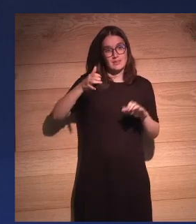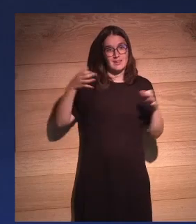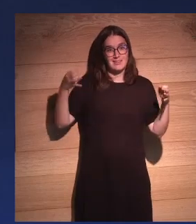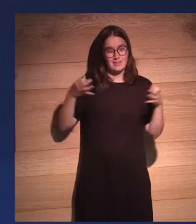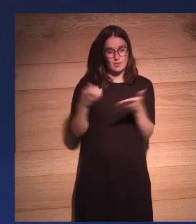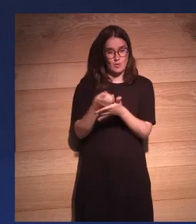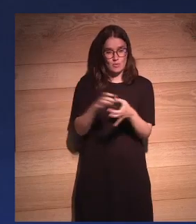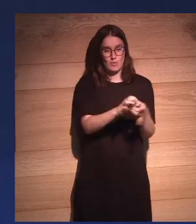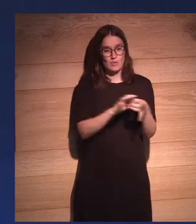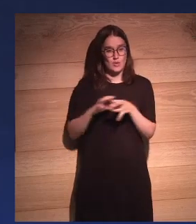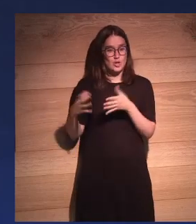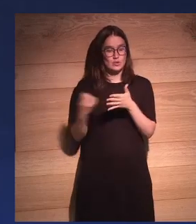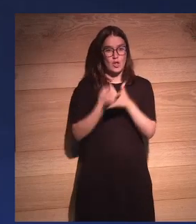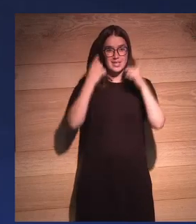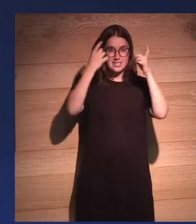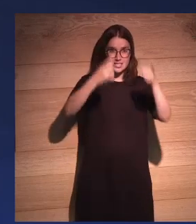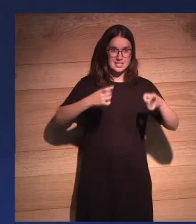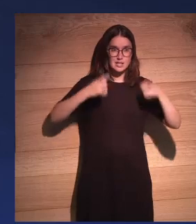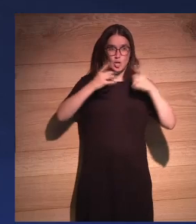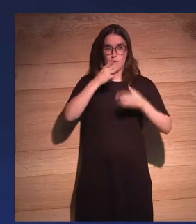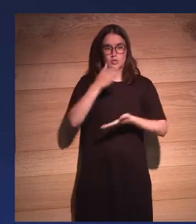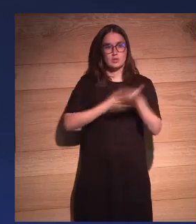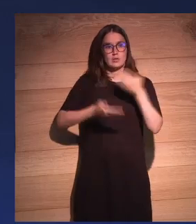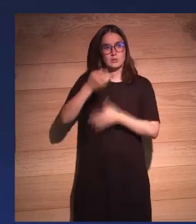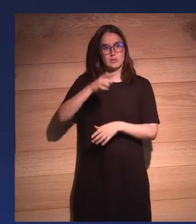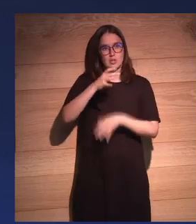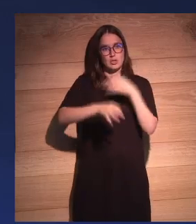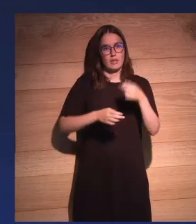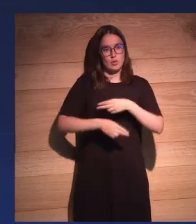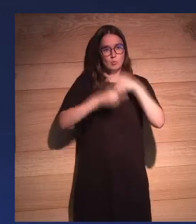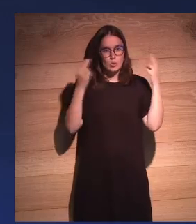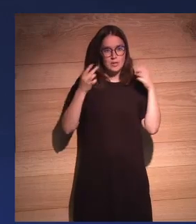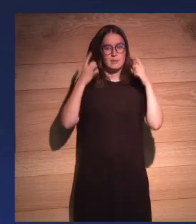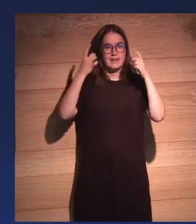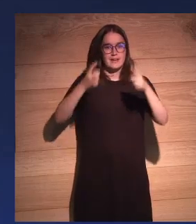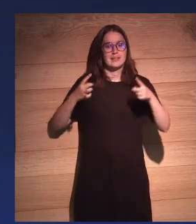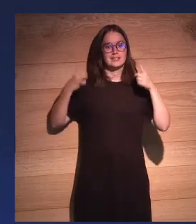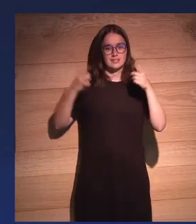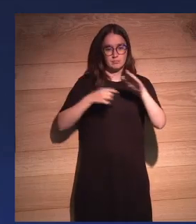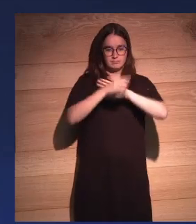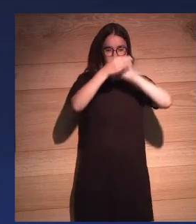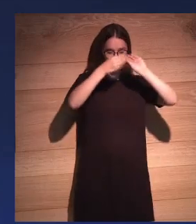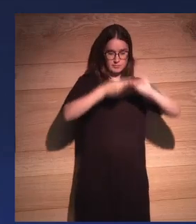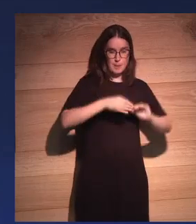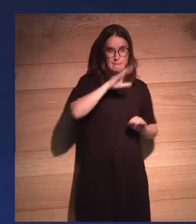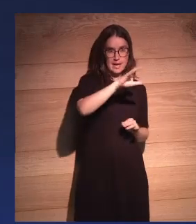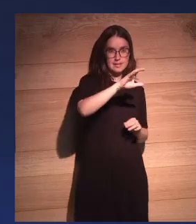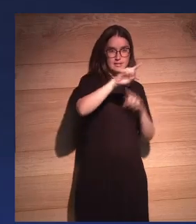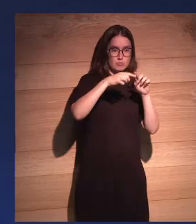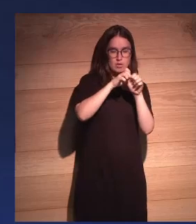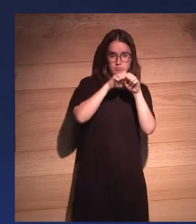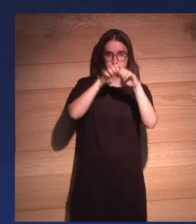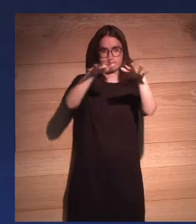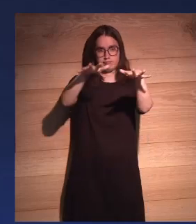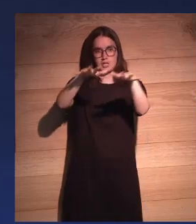se unen todos los esfuerzos, y por eso colaboramos también con organismos públicos para intentar que lo que se desarrolla en un sitio después